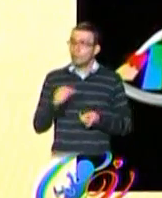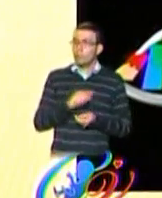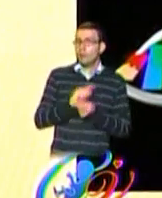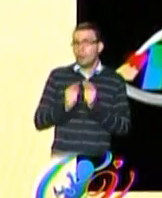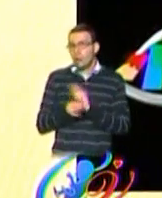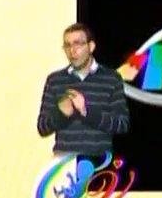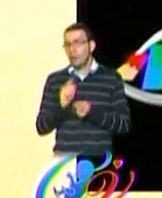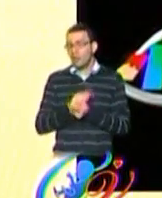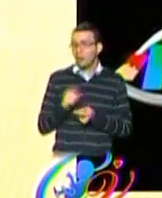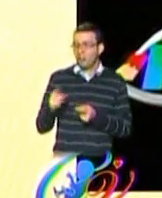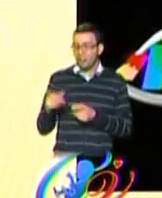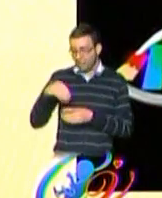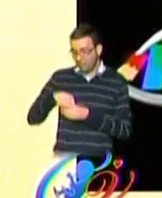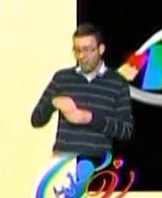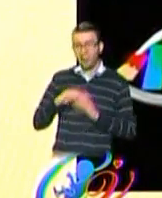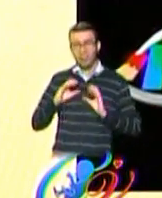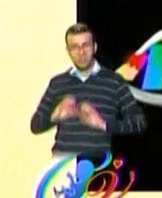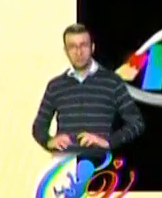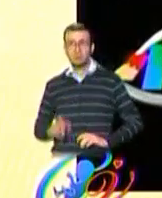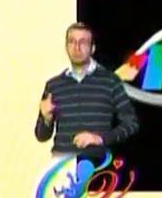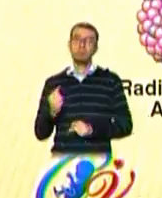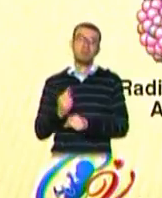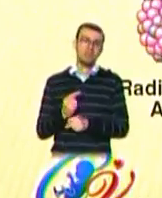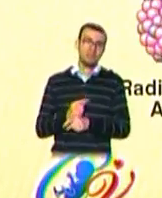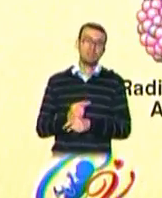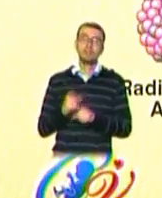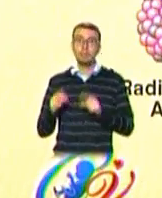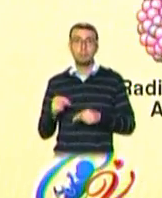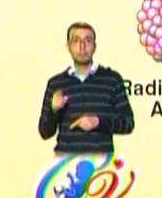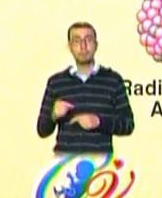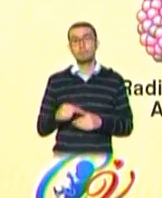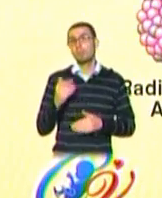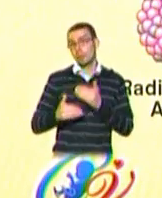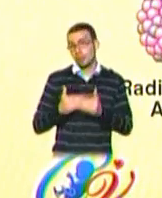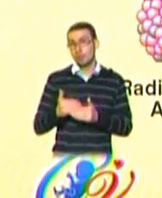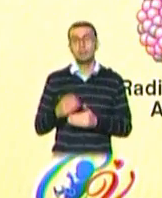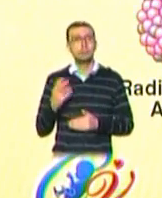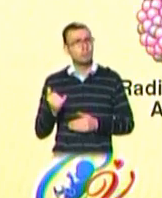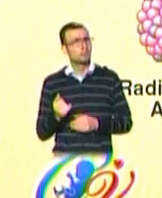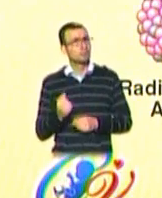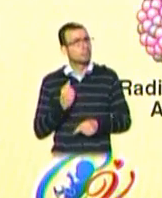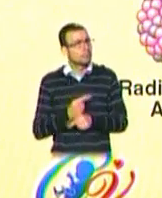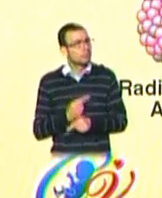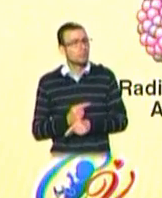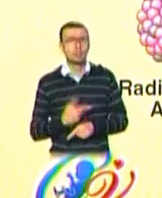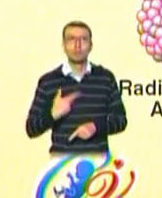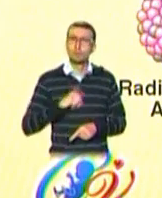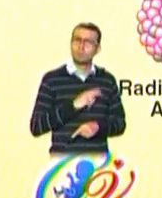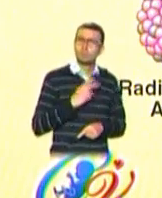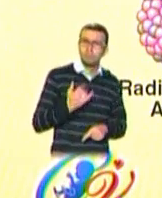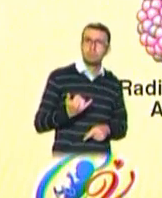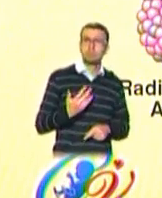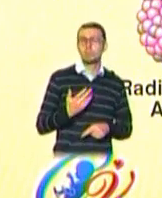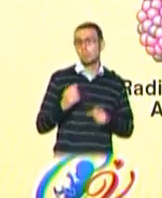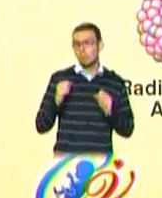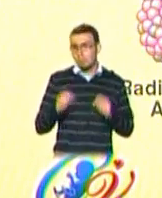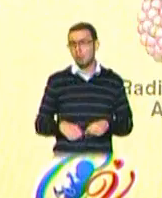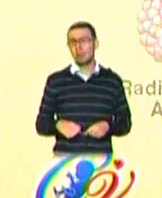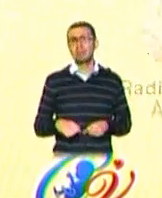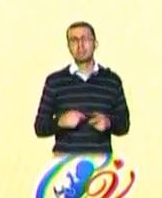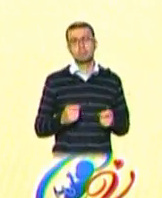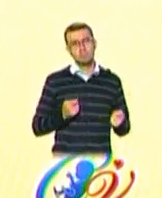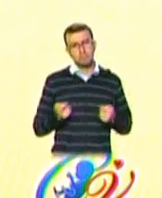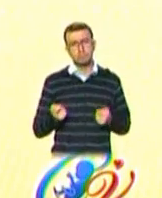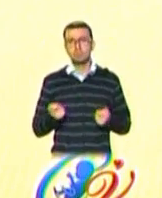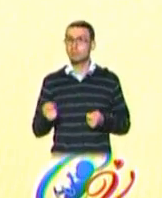de nuestras células. Y todo este proceso es lo que ha hecho que nosotros podamos utilizar